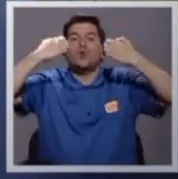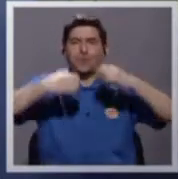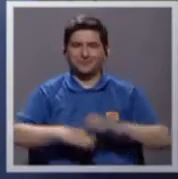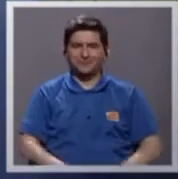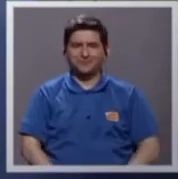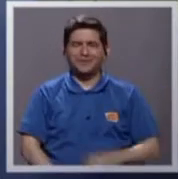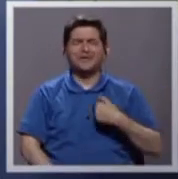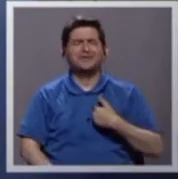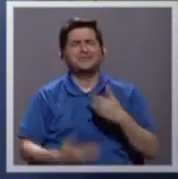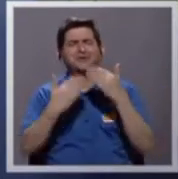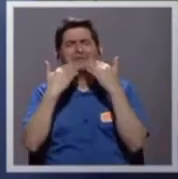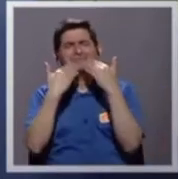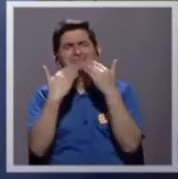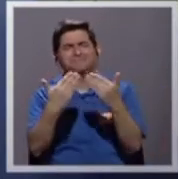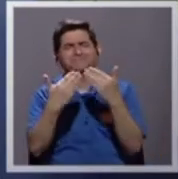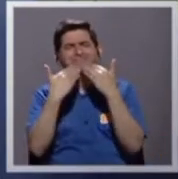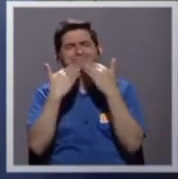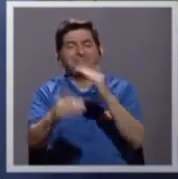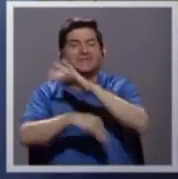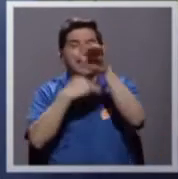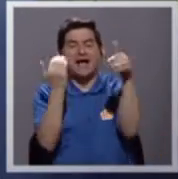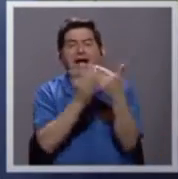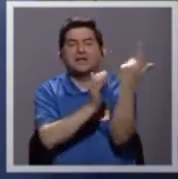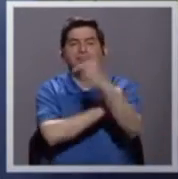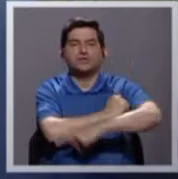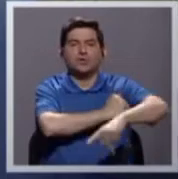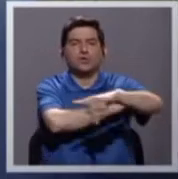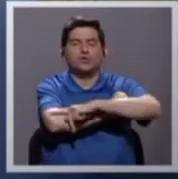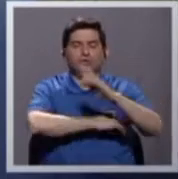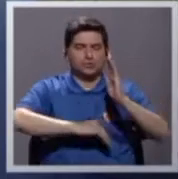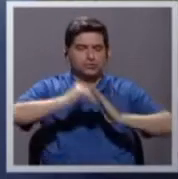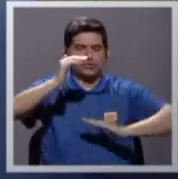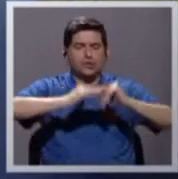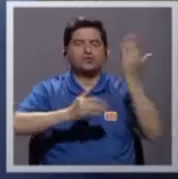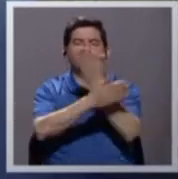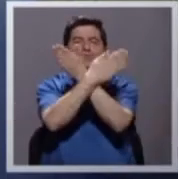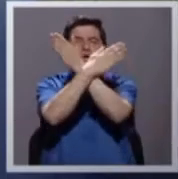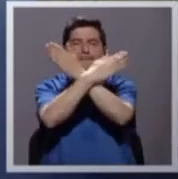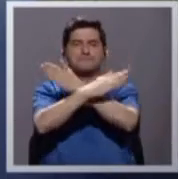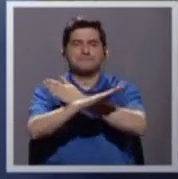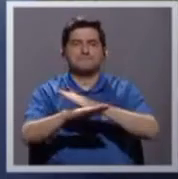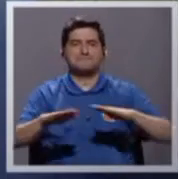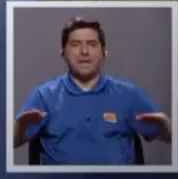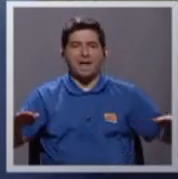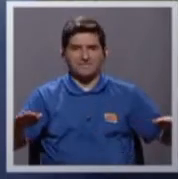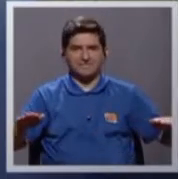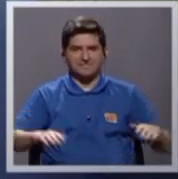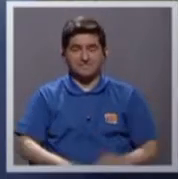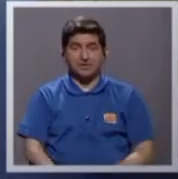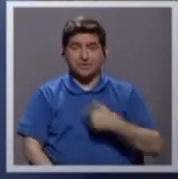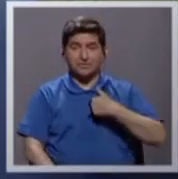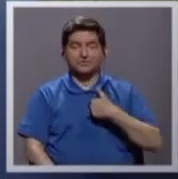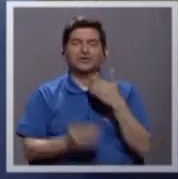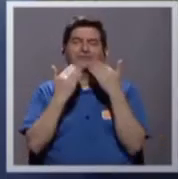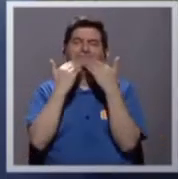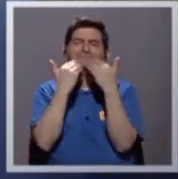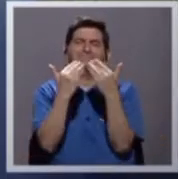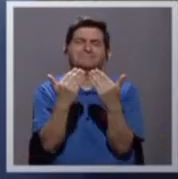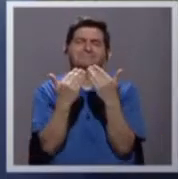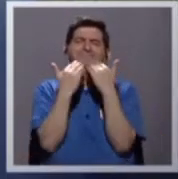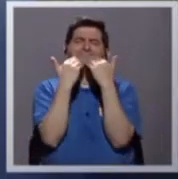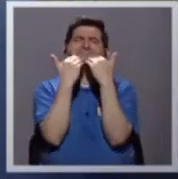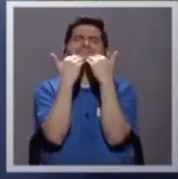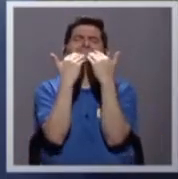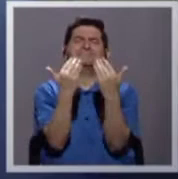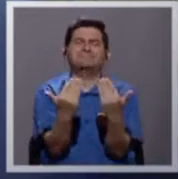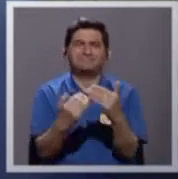les agradezco a todos los países que construyen paz. Tengo que agradecerles